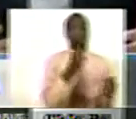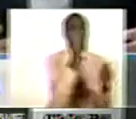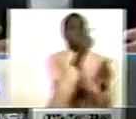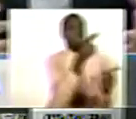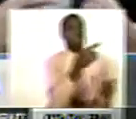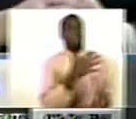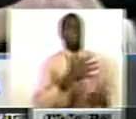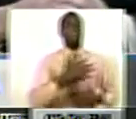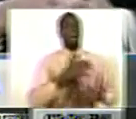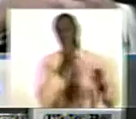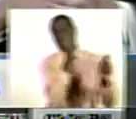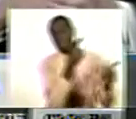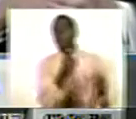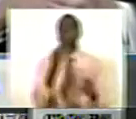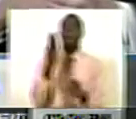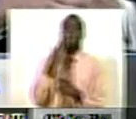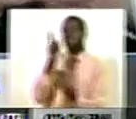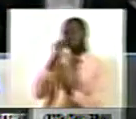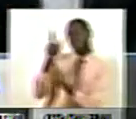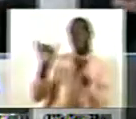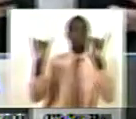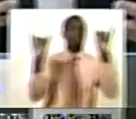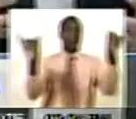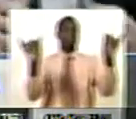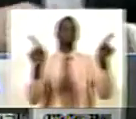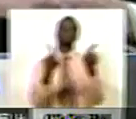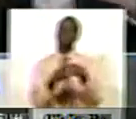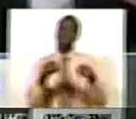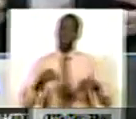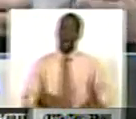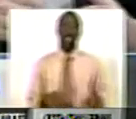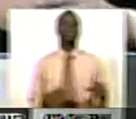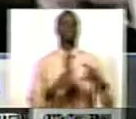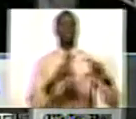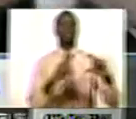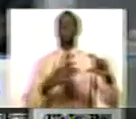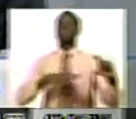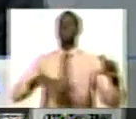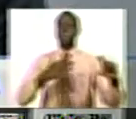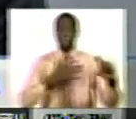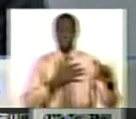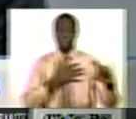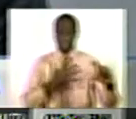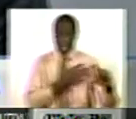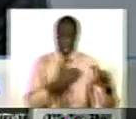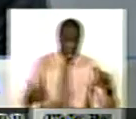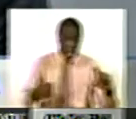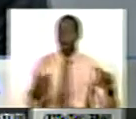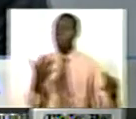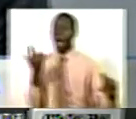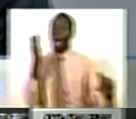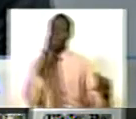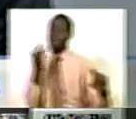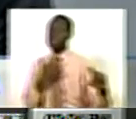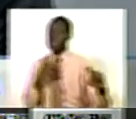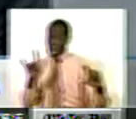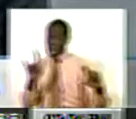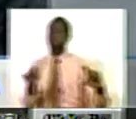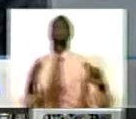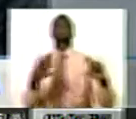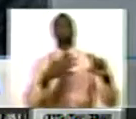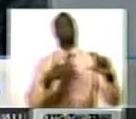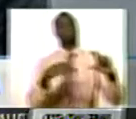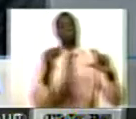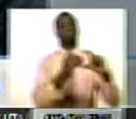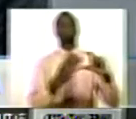el que quiera a su patria en Venezuela, tiene que sacarse su carné de la patria, porque es una simbología de